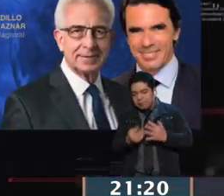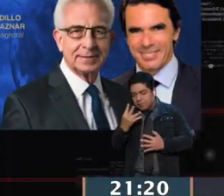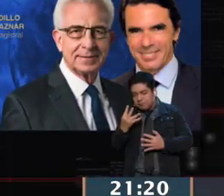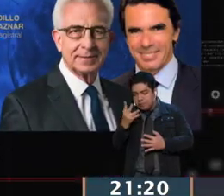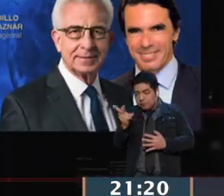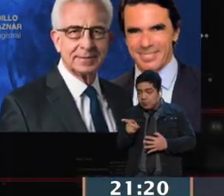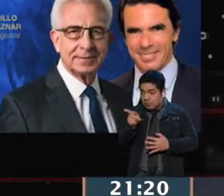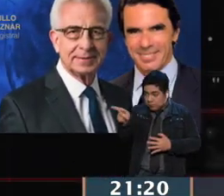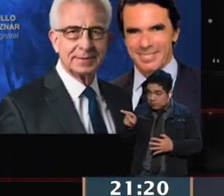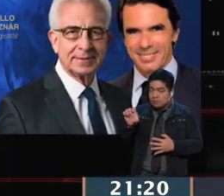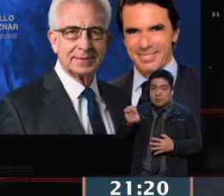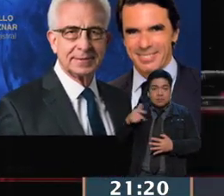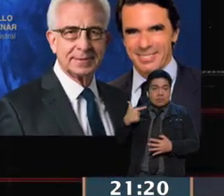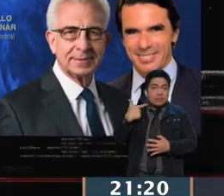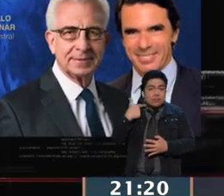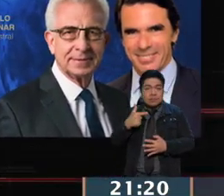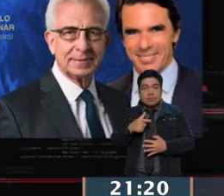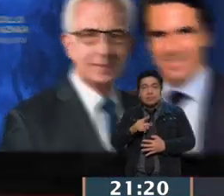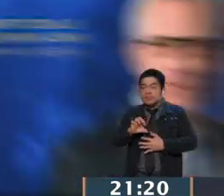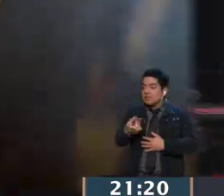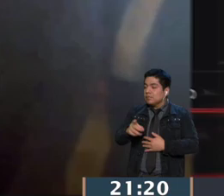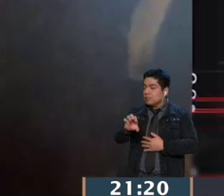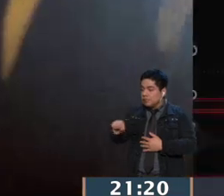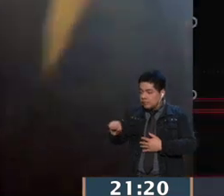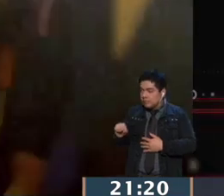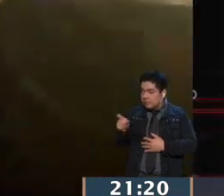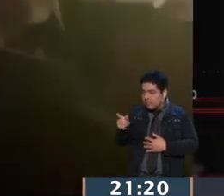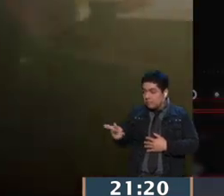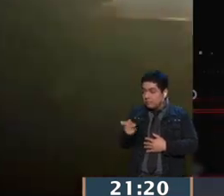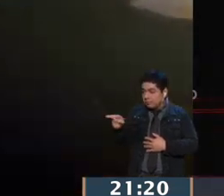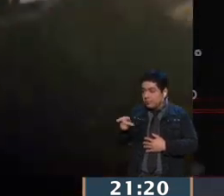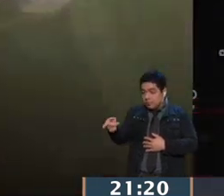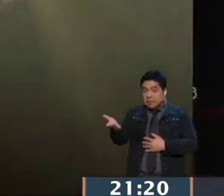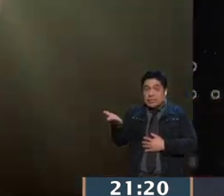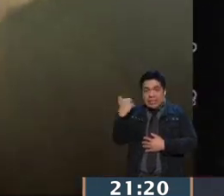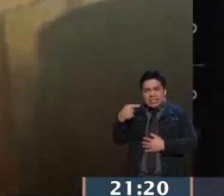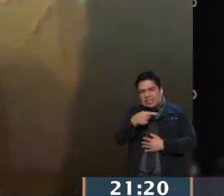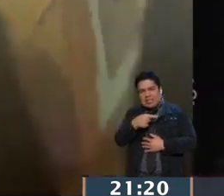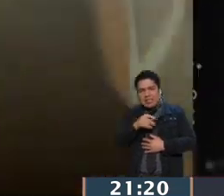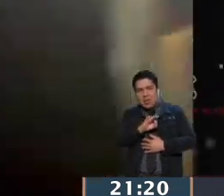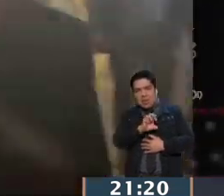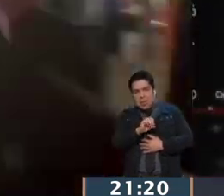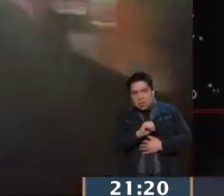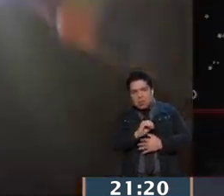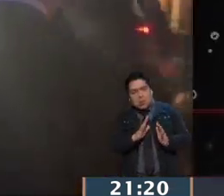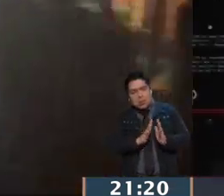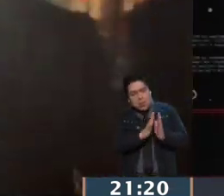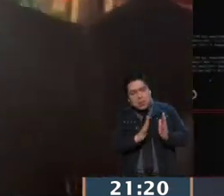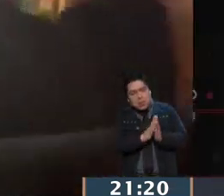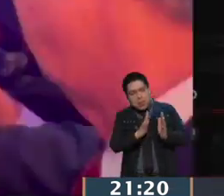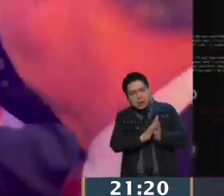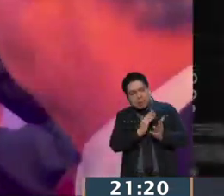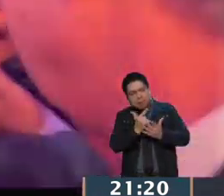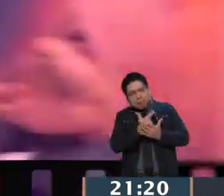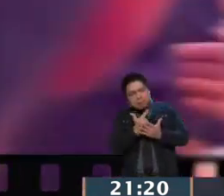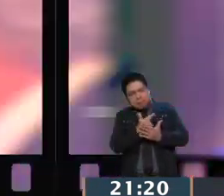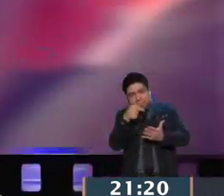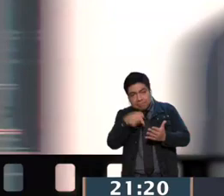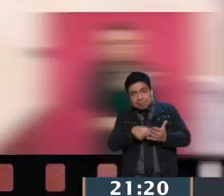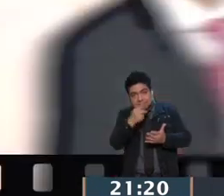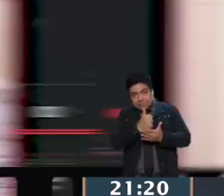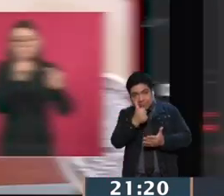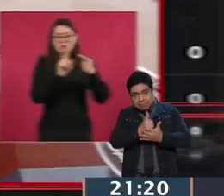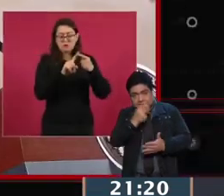al expresidente Ernesto Zedillo Ponce de León, quien participaría en un foro organizado por una financiera en la Ciudad de